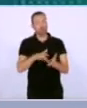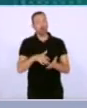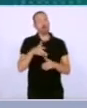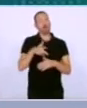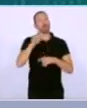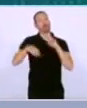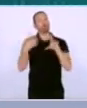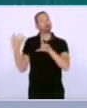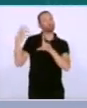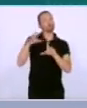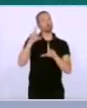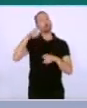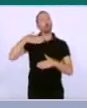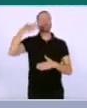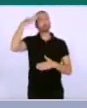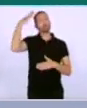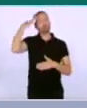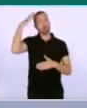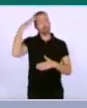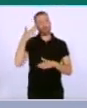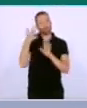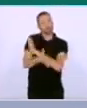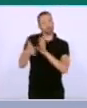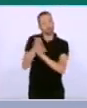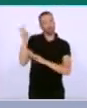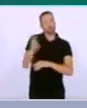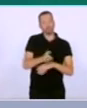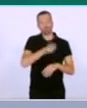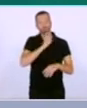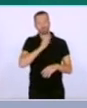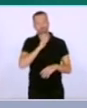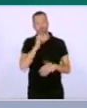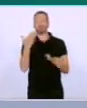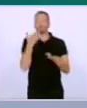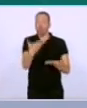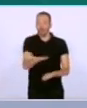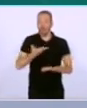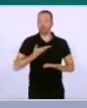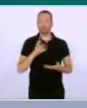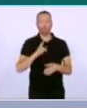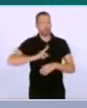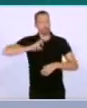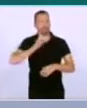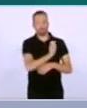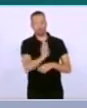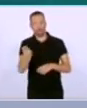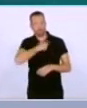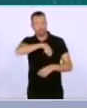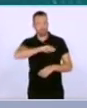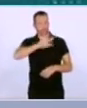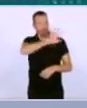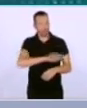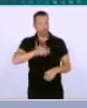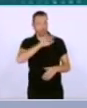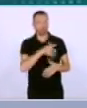de cómo llegar aquí y acceder a ayudas y prestaciones en nuestro país todo eso evidentemente es lo que